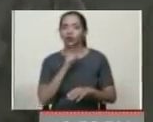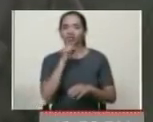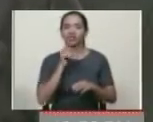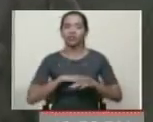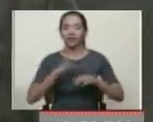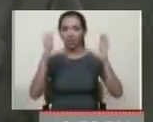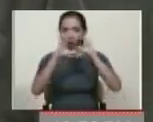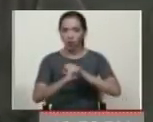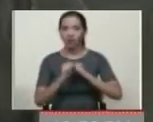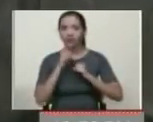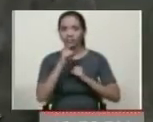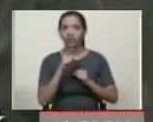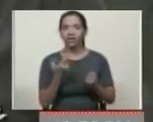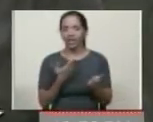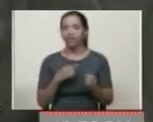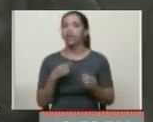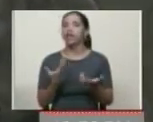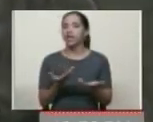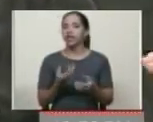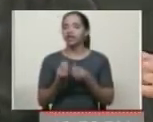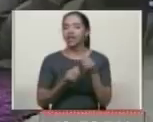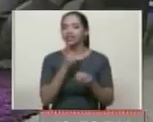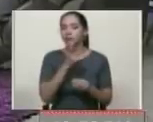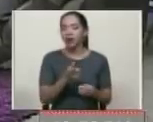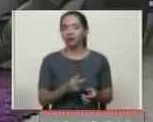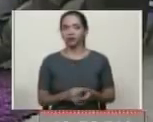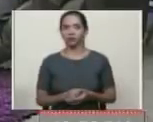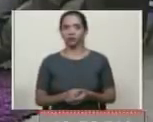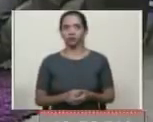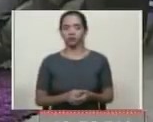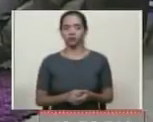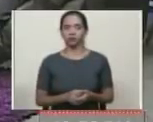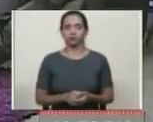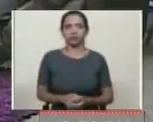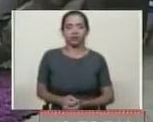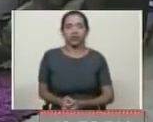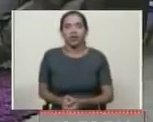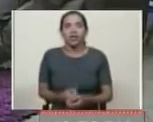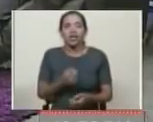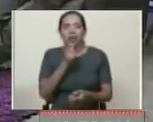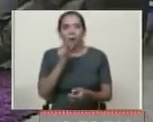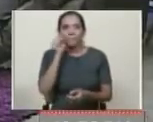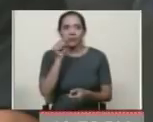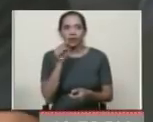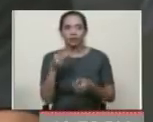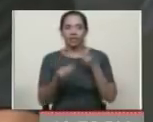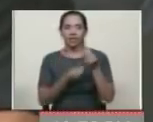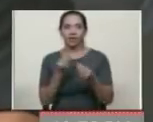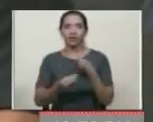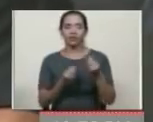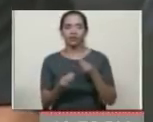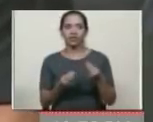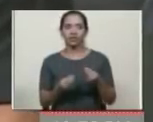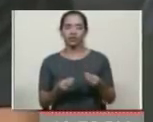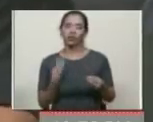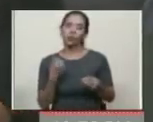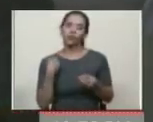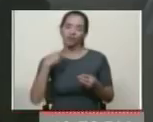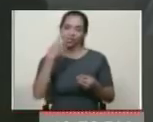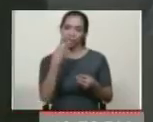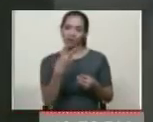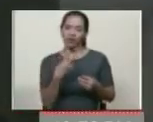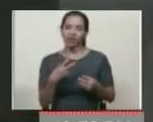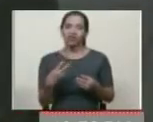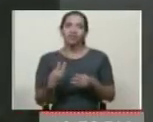en el silencio es que opera el enemigo. Precisamente tiene que ver con eso, con la pregunta que te quería hacer, Oleni, con lo que tiene que ver de